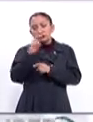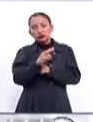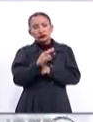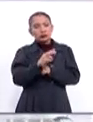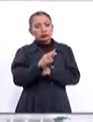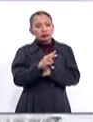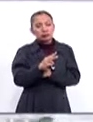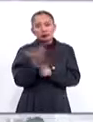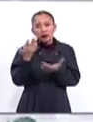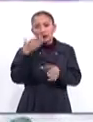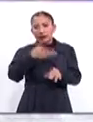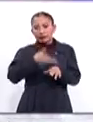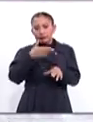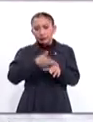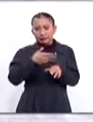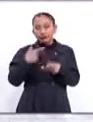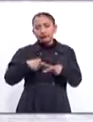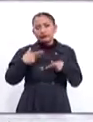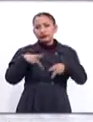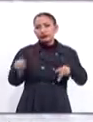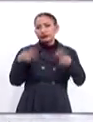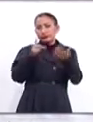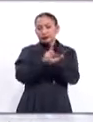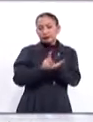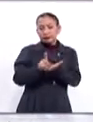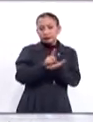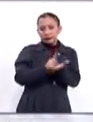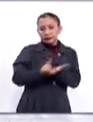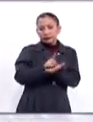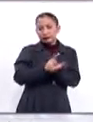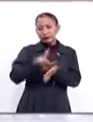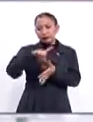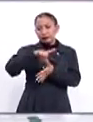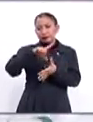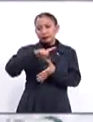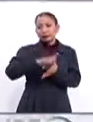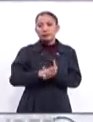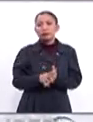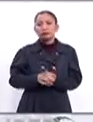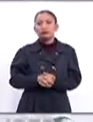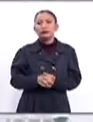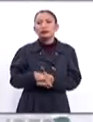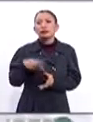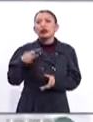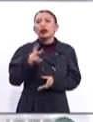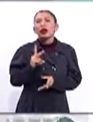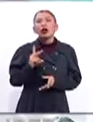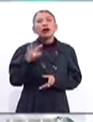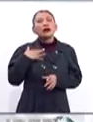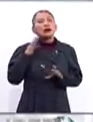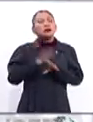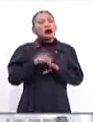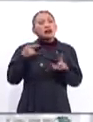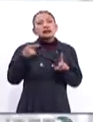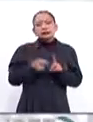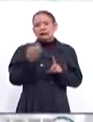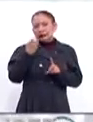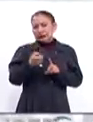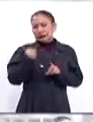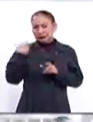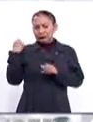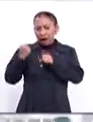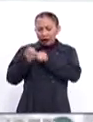visión de castigo a los narcotraficantes latinoamericanos. Pero en específico, después de